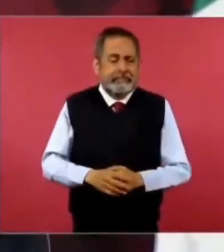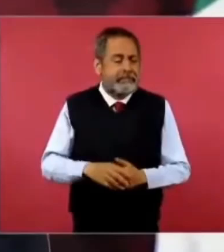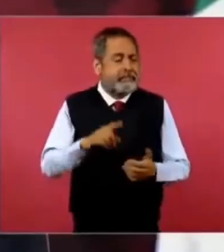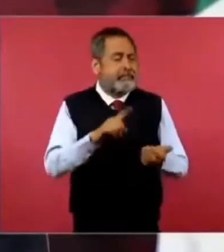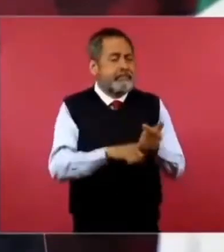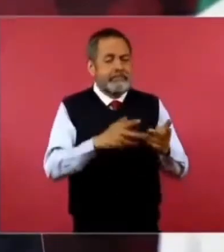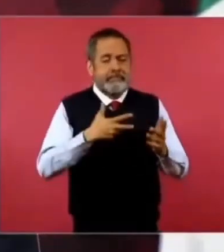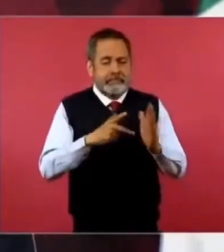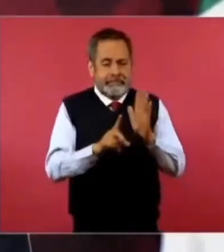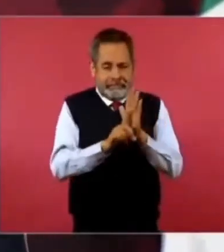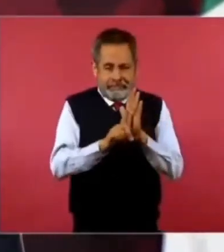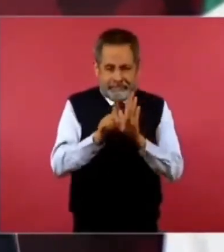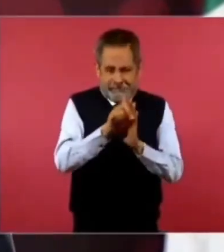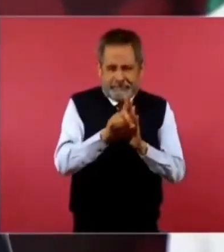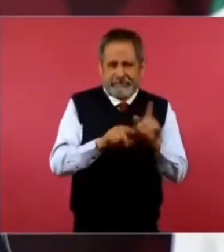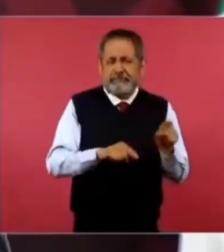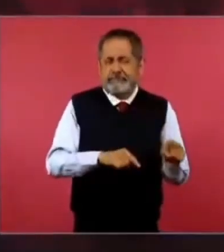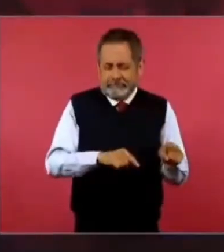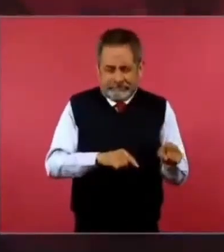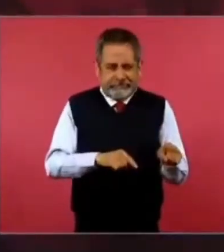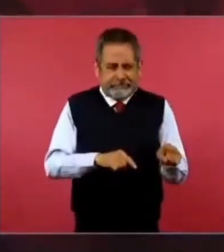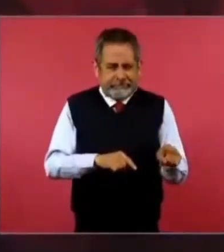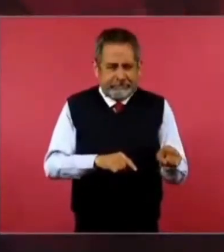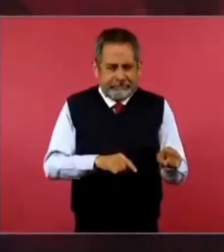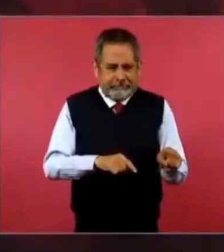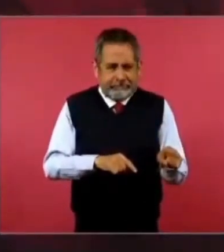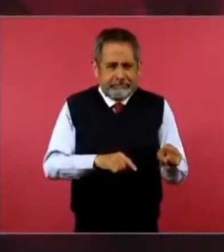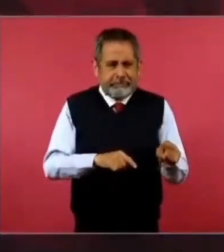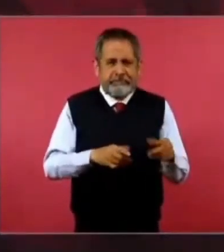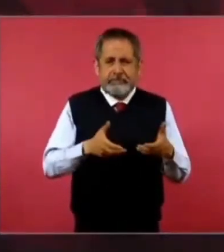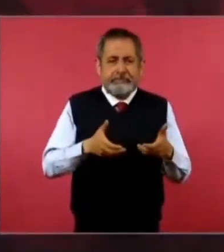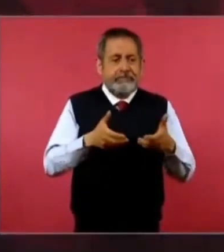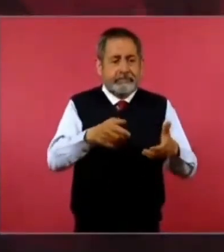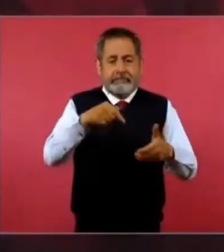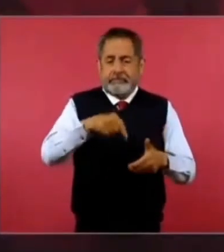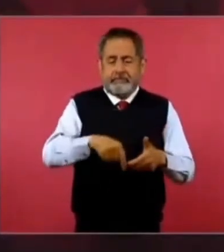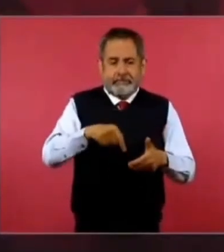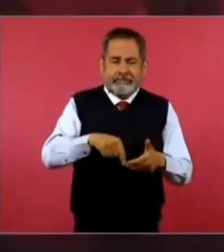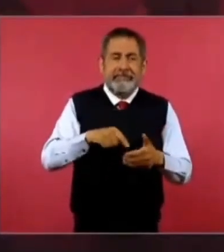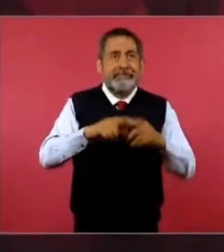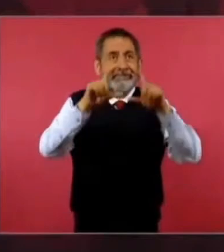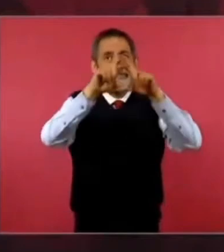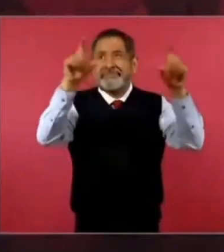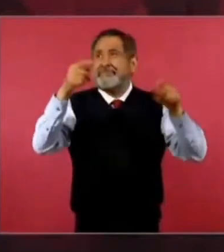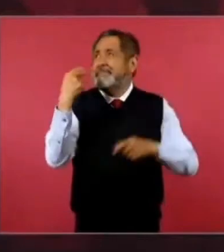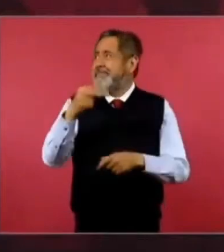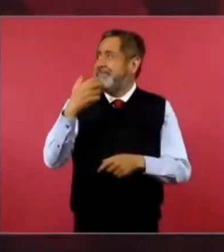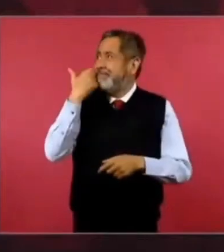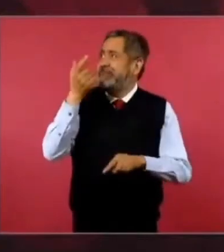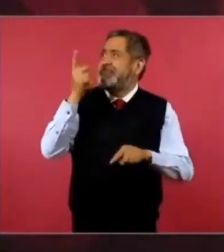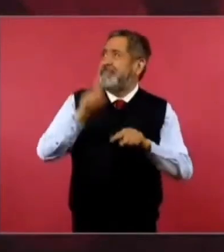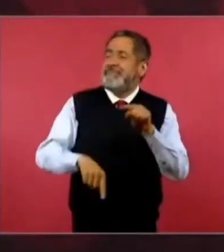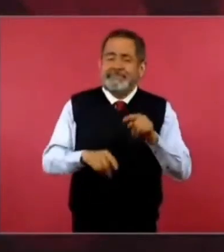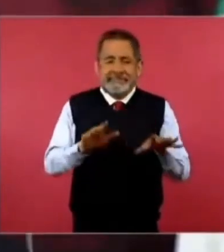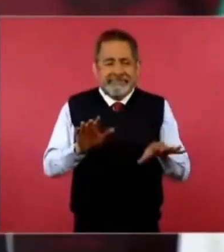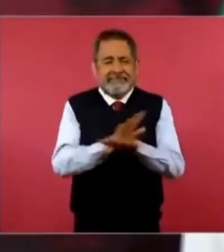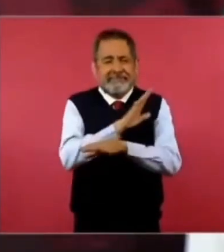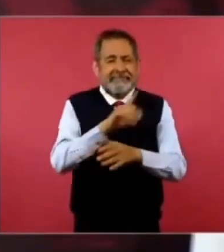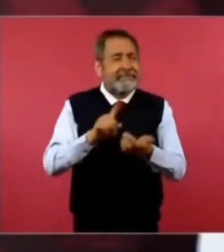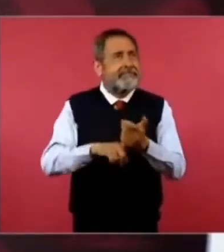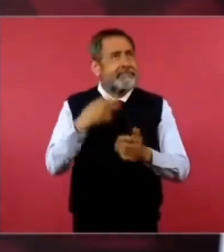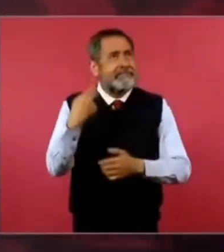un departamento en una calle que eso sí quisiera yo que le cambiaran el